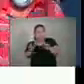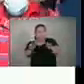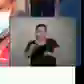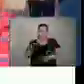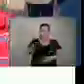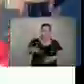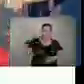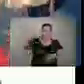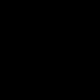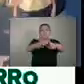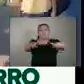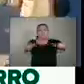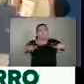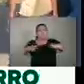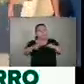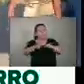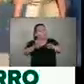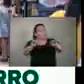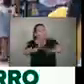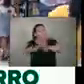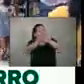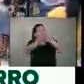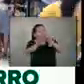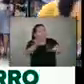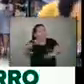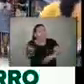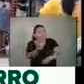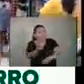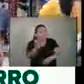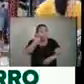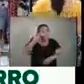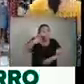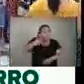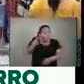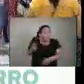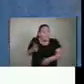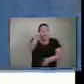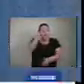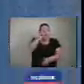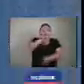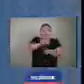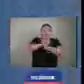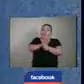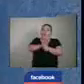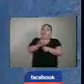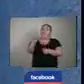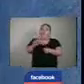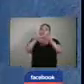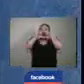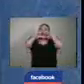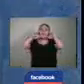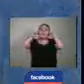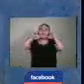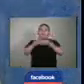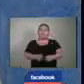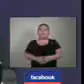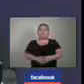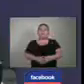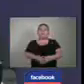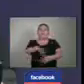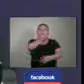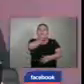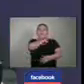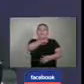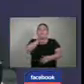espacios abiertos, aunque se aclaró que las personas de mayor riesgo de contagio sí deberían utilizarla. El Salvador, un país